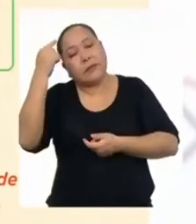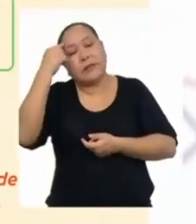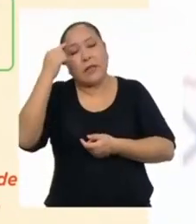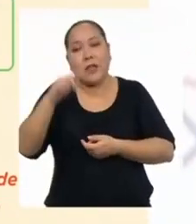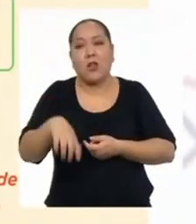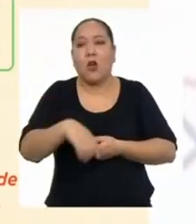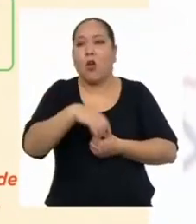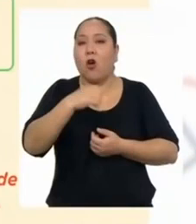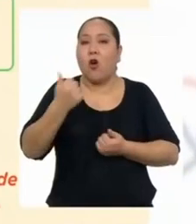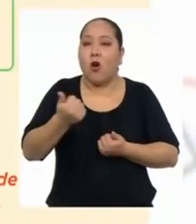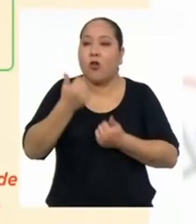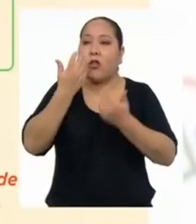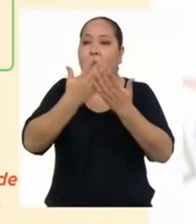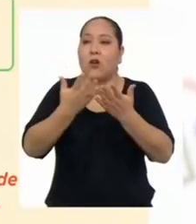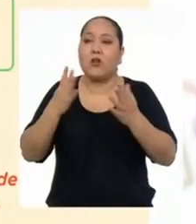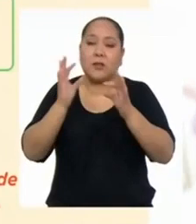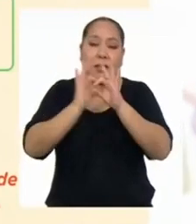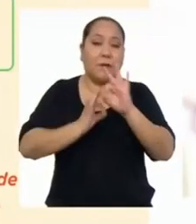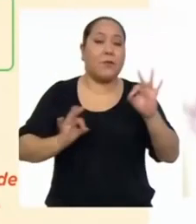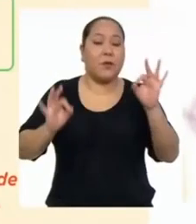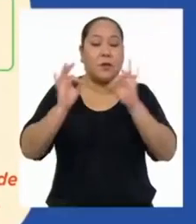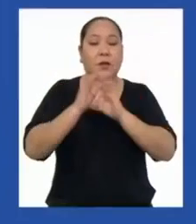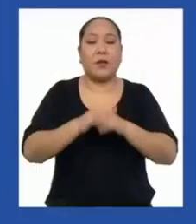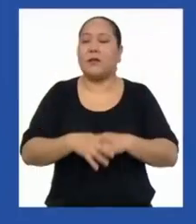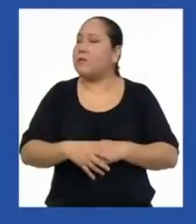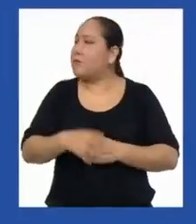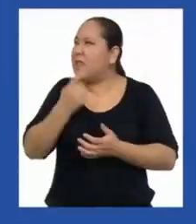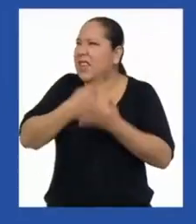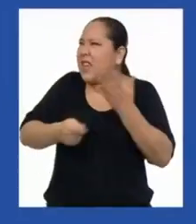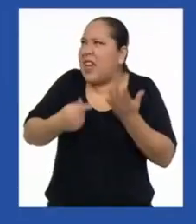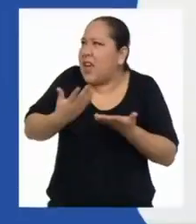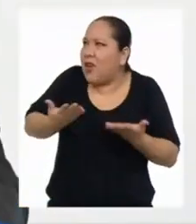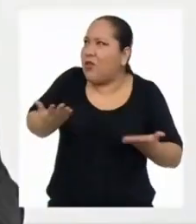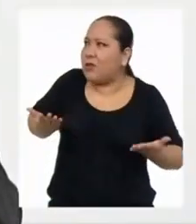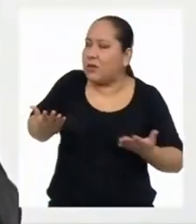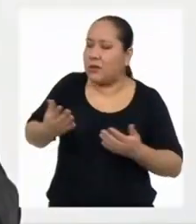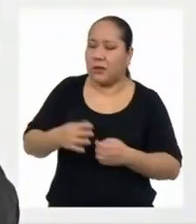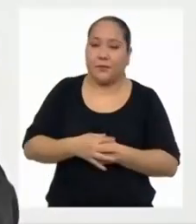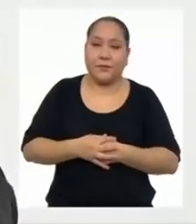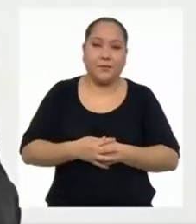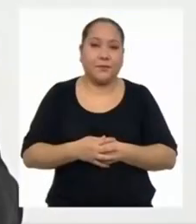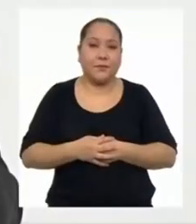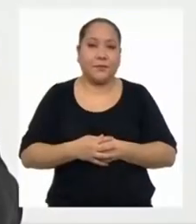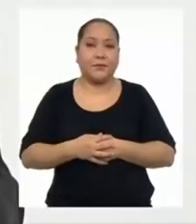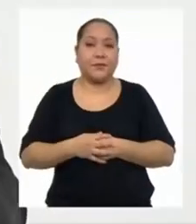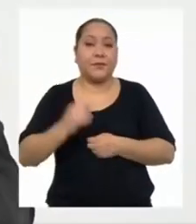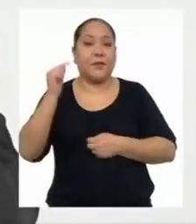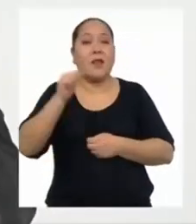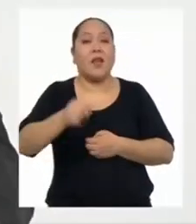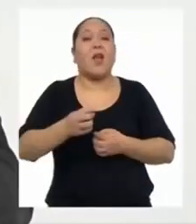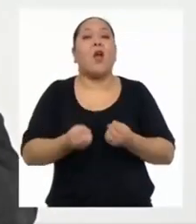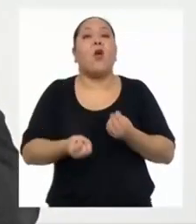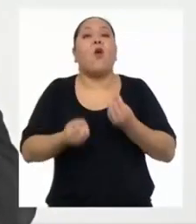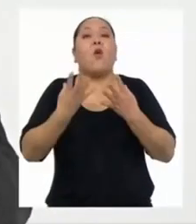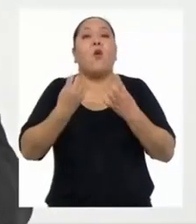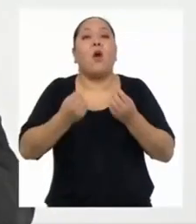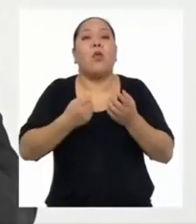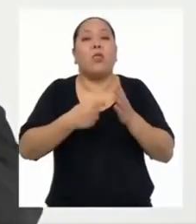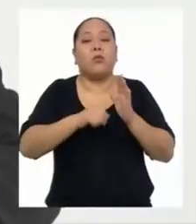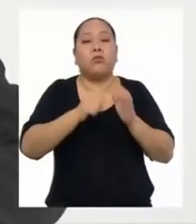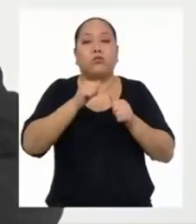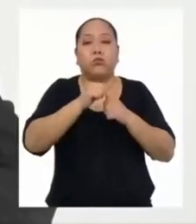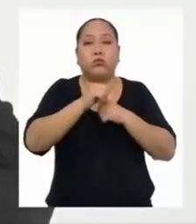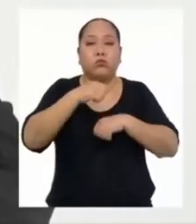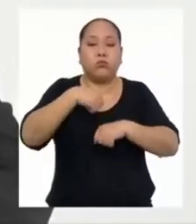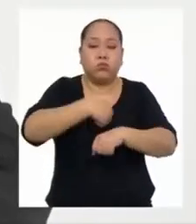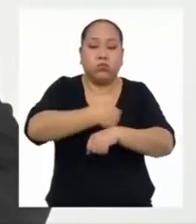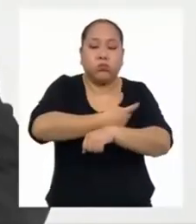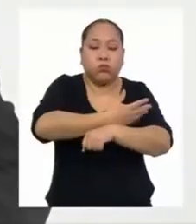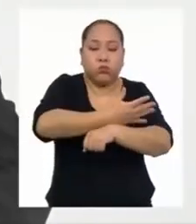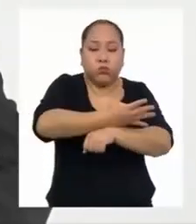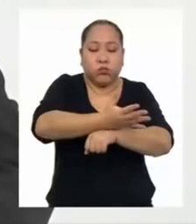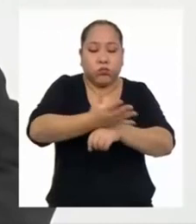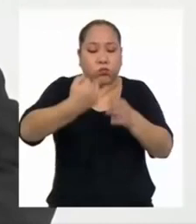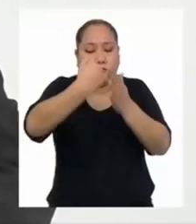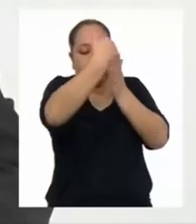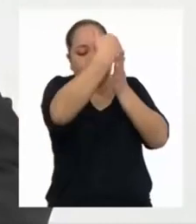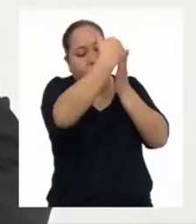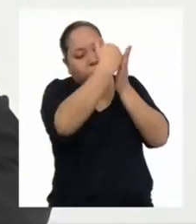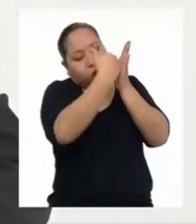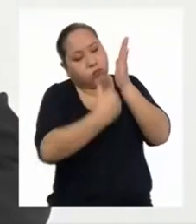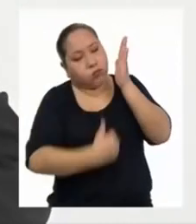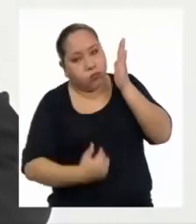cosa importante. ¿Qué cosa, profesora? ¿De cuánta extensión tendrá tu testimonio?